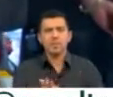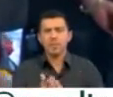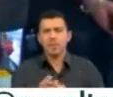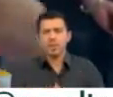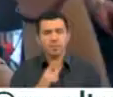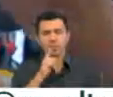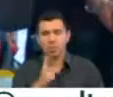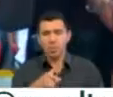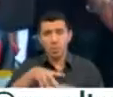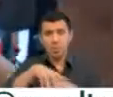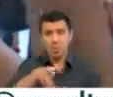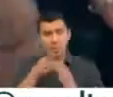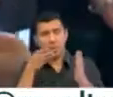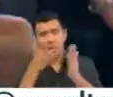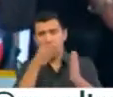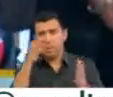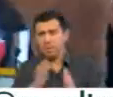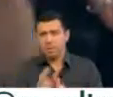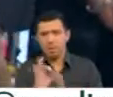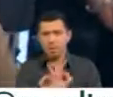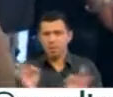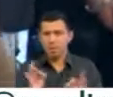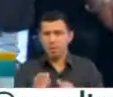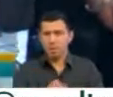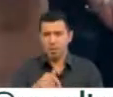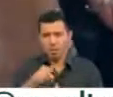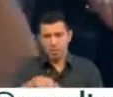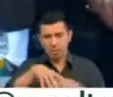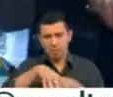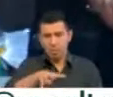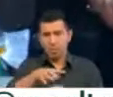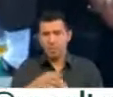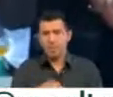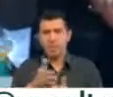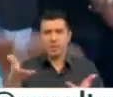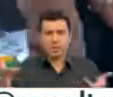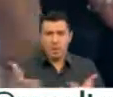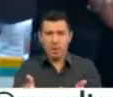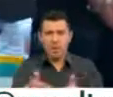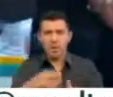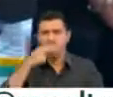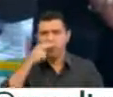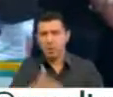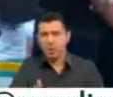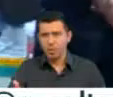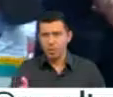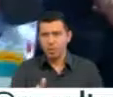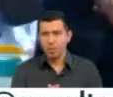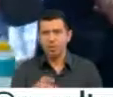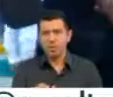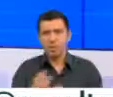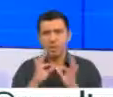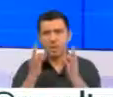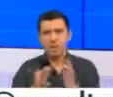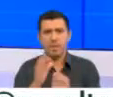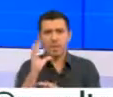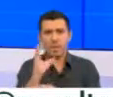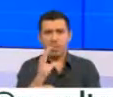sido una marcha para atacar a nadie, al contrario, ha sido una marcha a favor de los niños y a favor de la familia